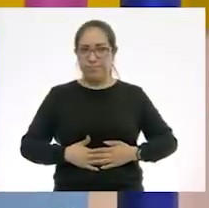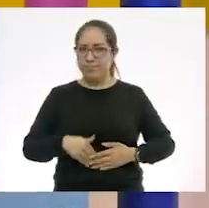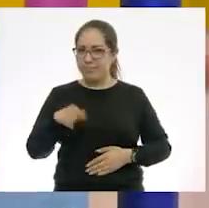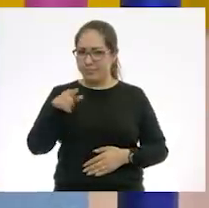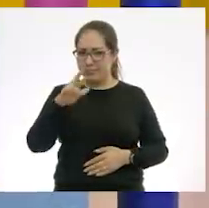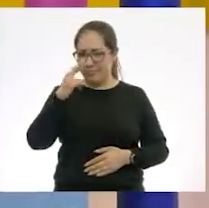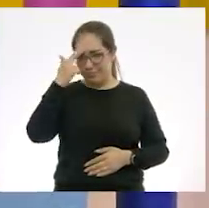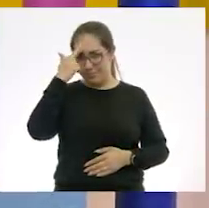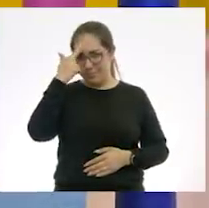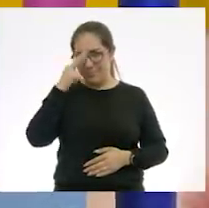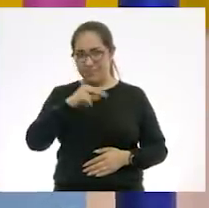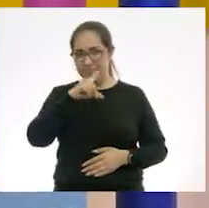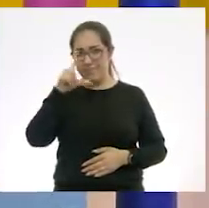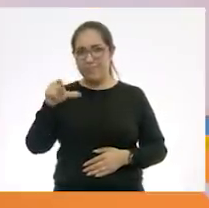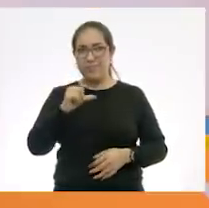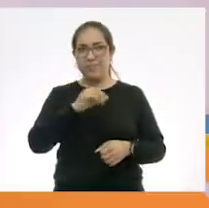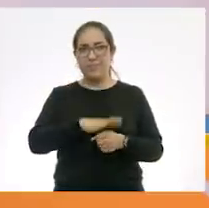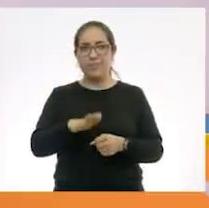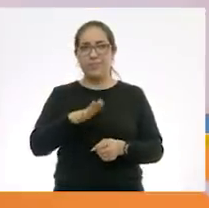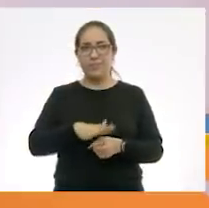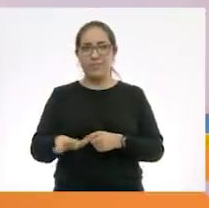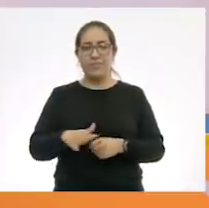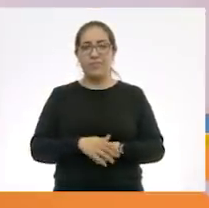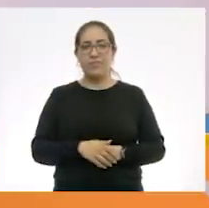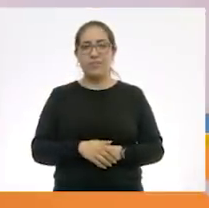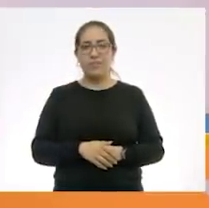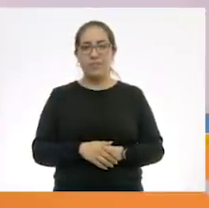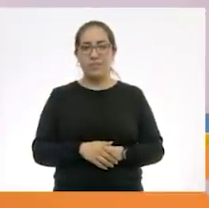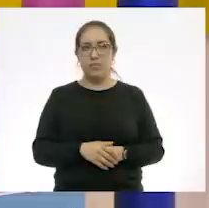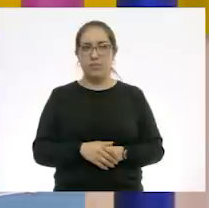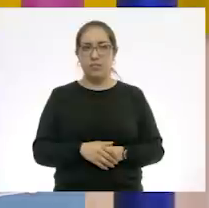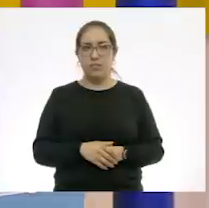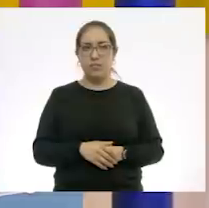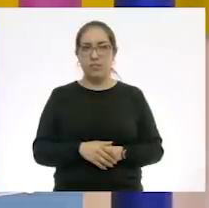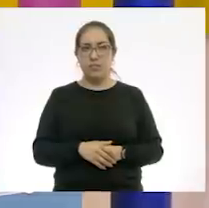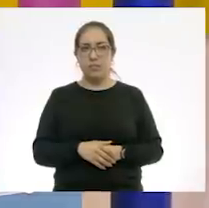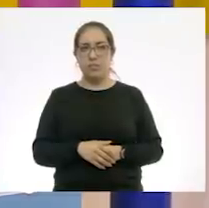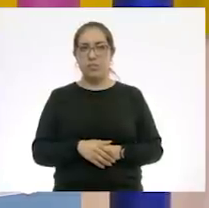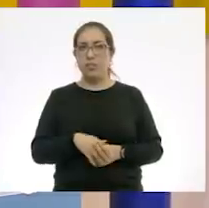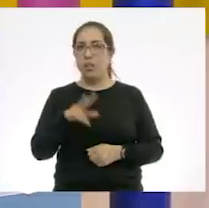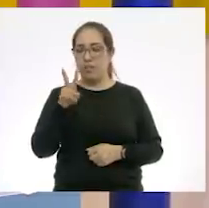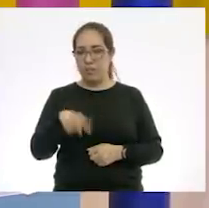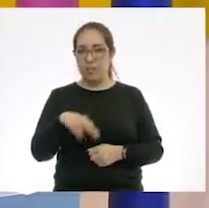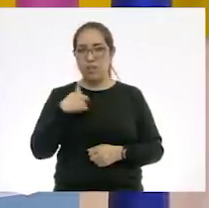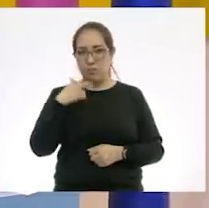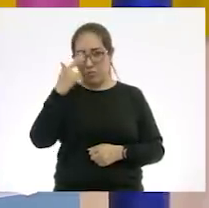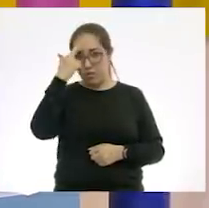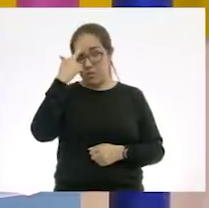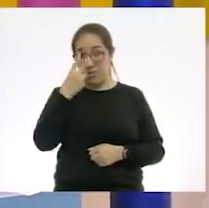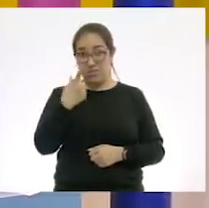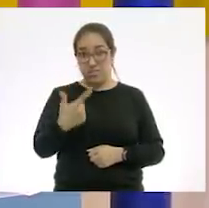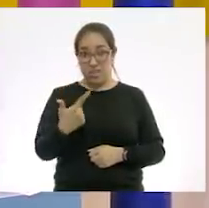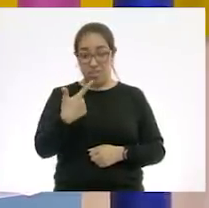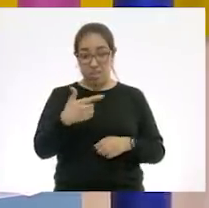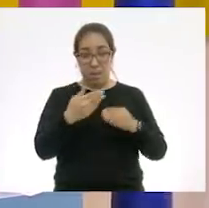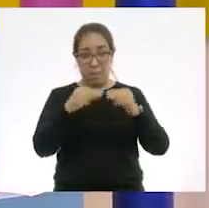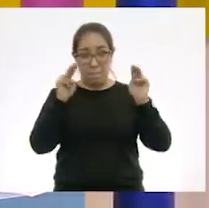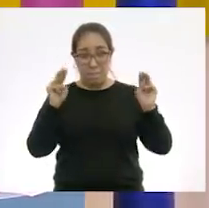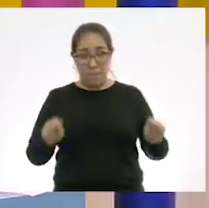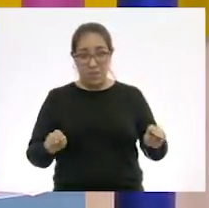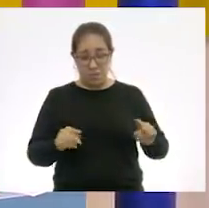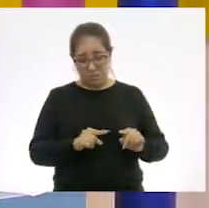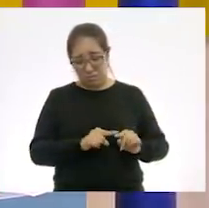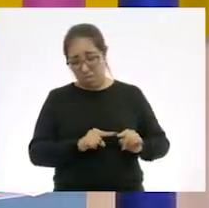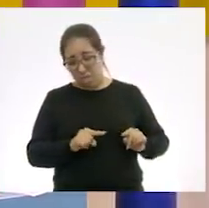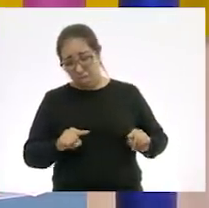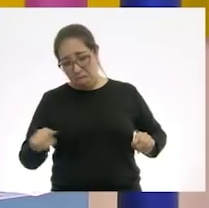que lo enrollamos en una bolsa? Cierto, y que medía hasta 7 metros, ¿verdad? En un adulto. Sí. Por eso era